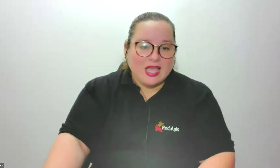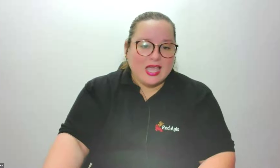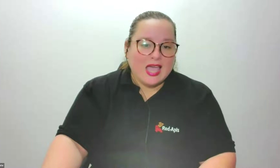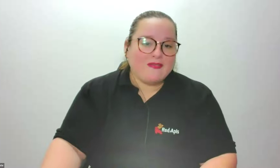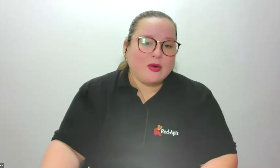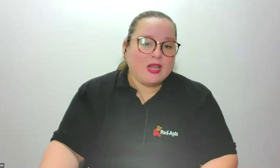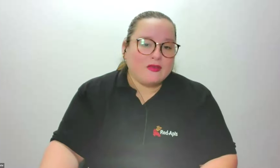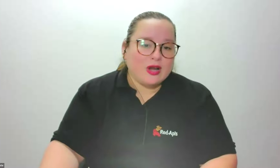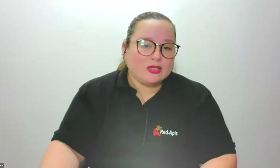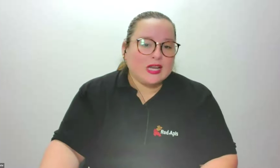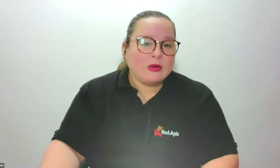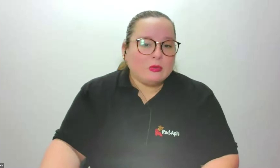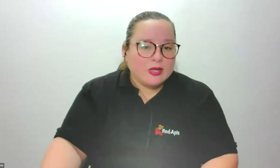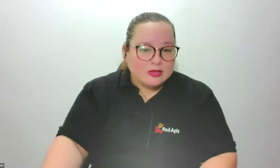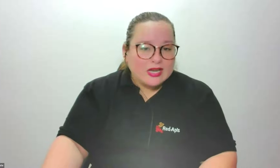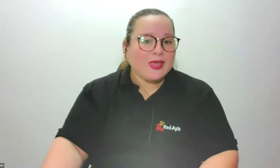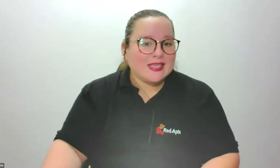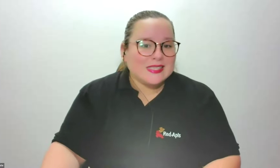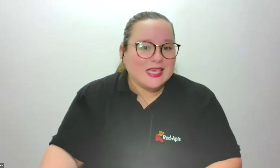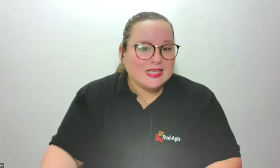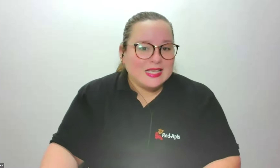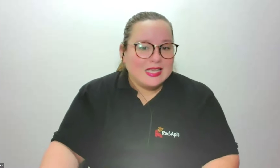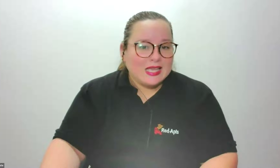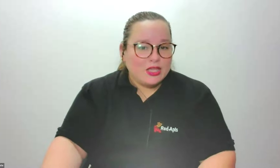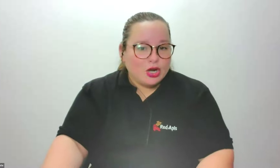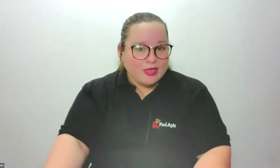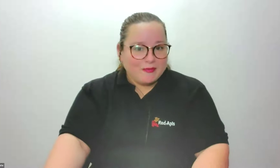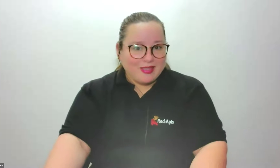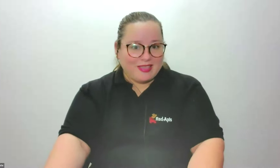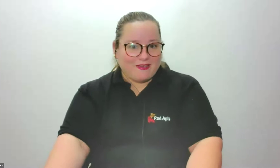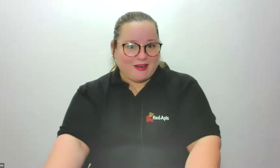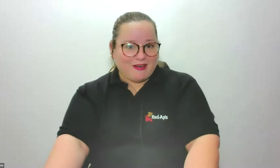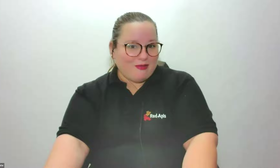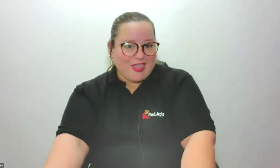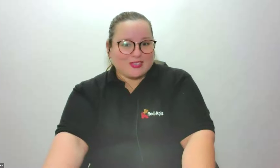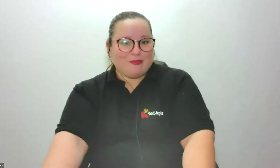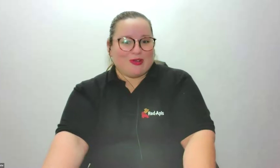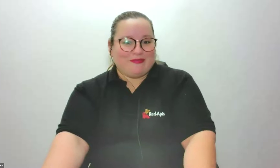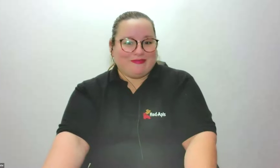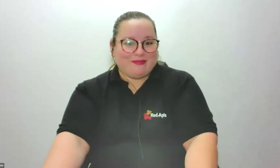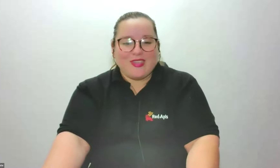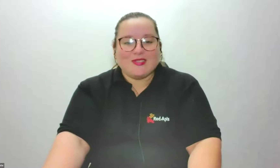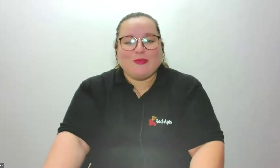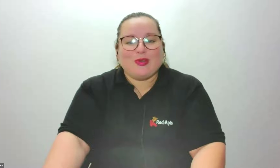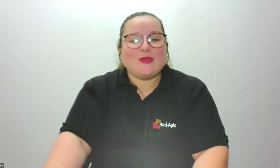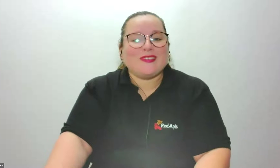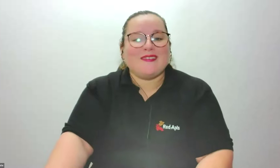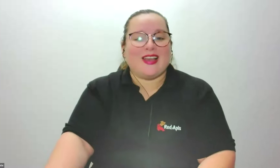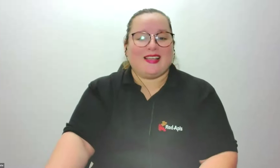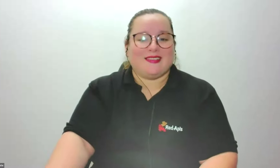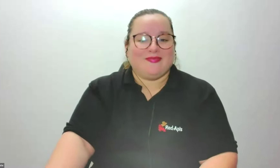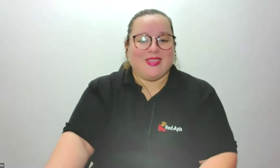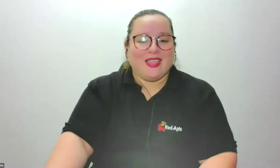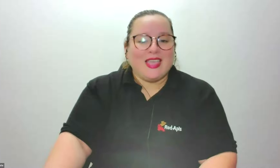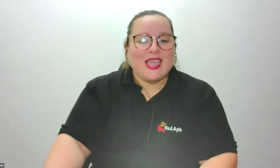Entonces, al ver un libro, al contarles un cuento en lengua de señas, ellos lo podían ver y quedaban, no había asombro, no había asombro, eso no pasaba